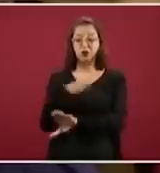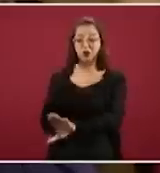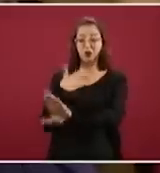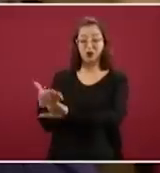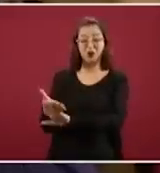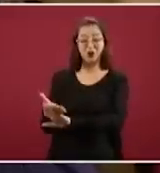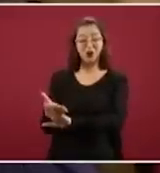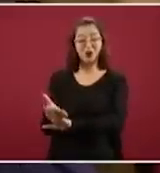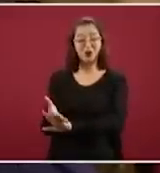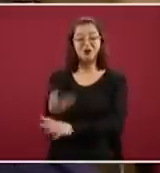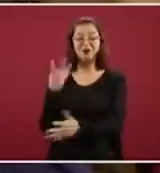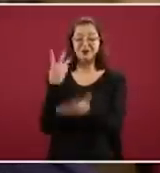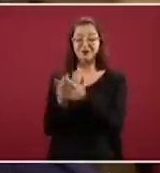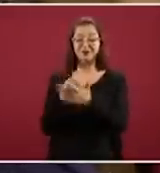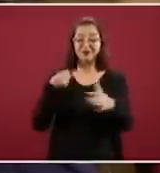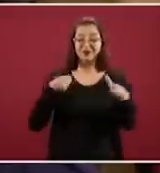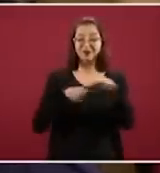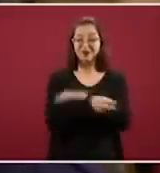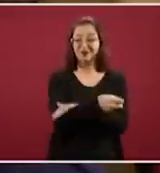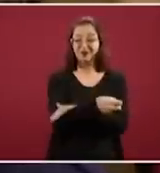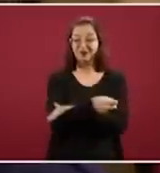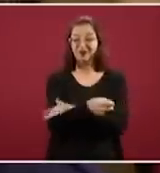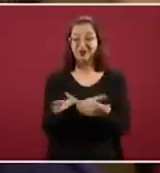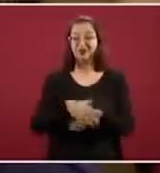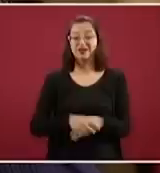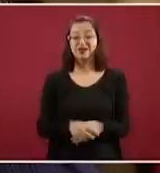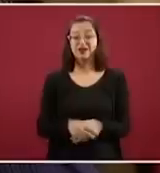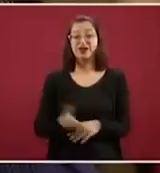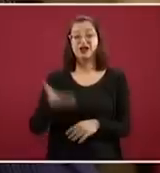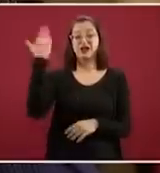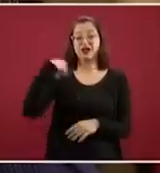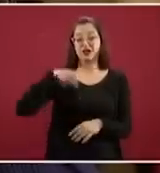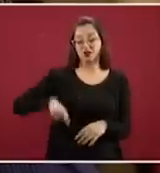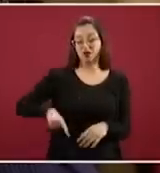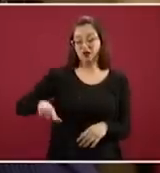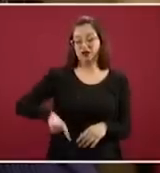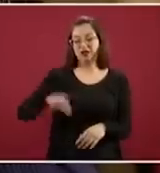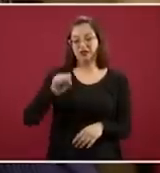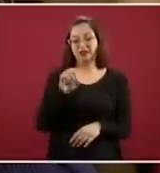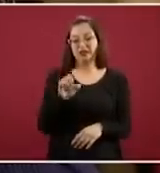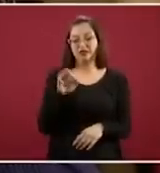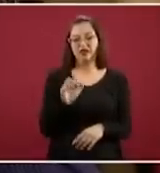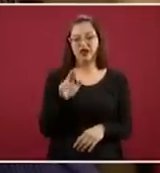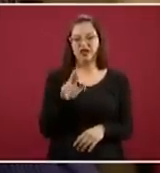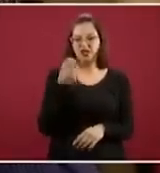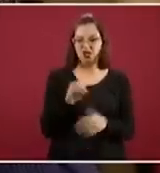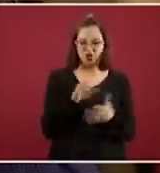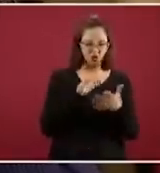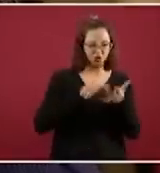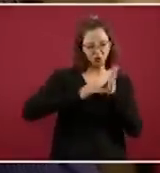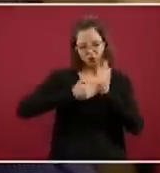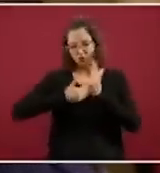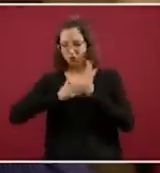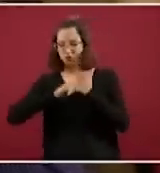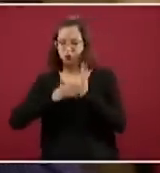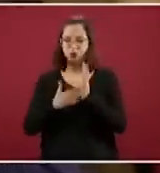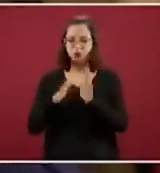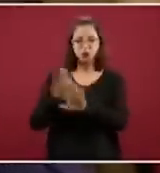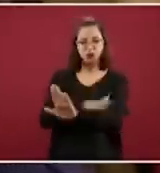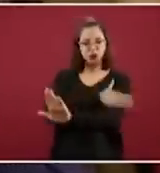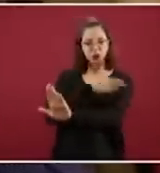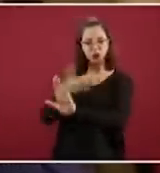por un delito que el gobierno de Ceferino Torreblanca, que fabricó en contra integrante de